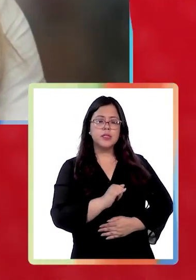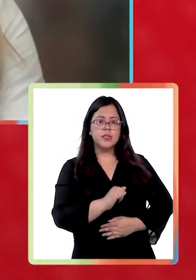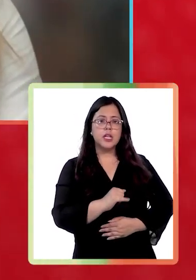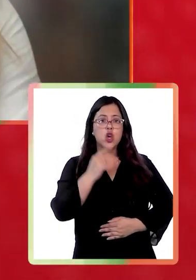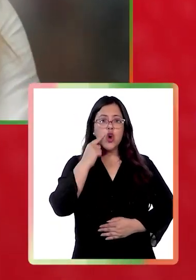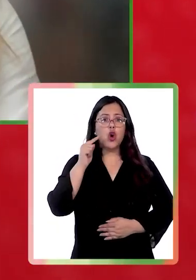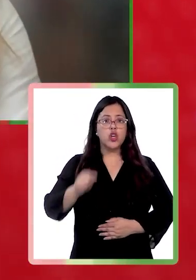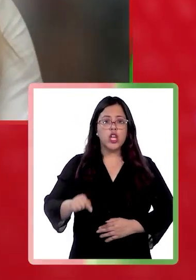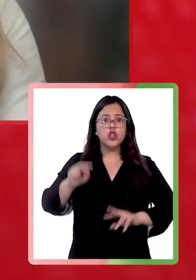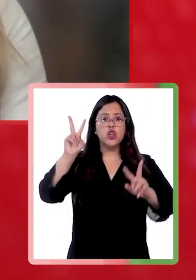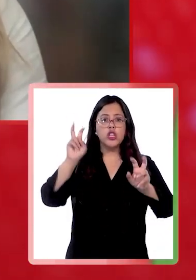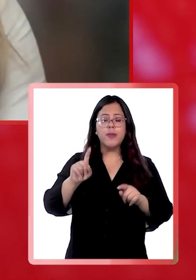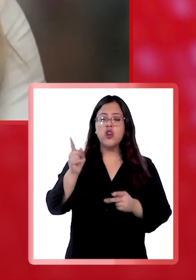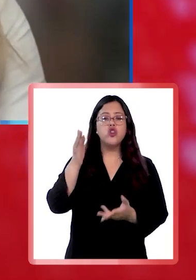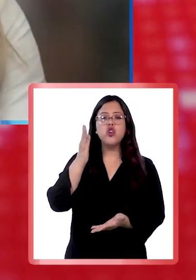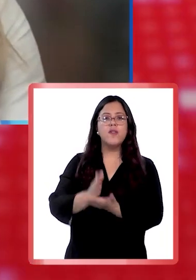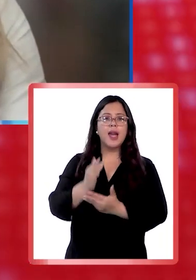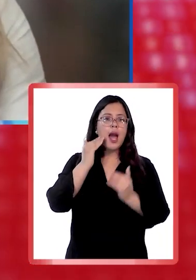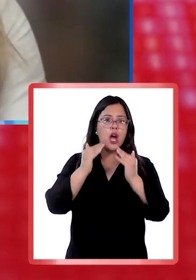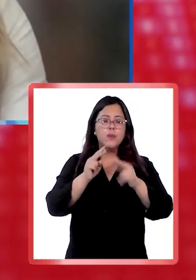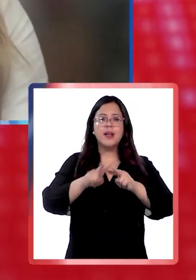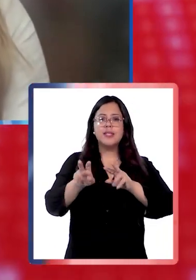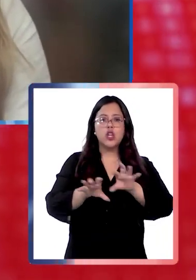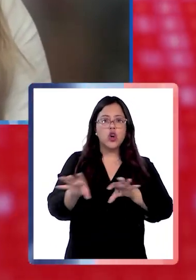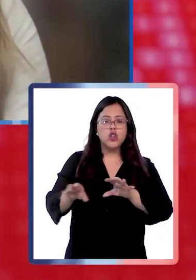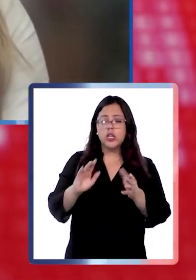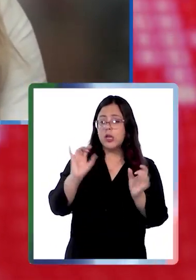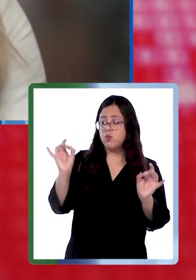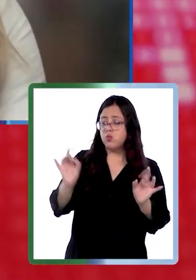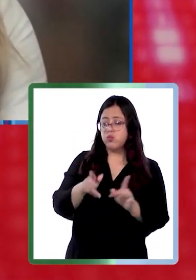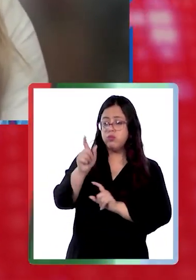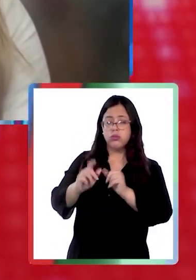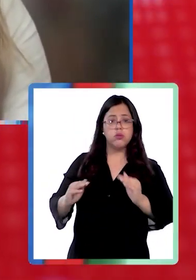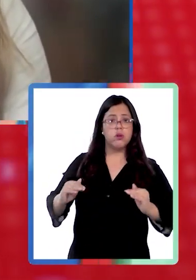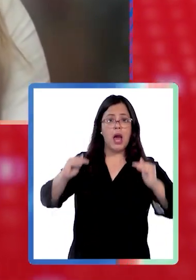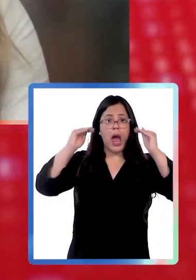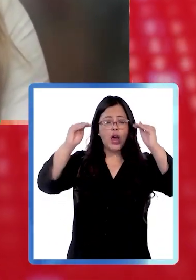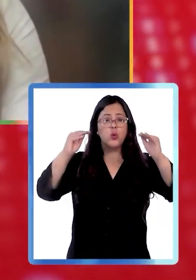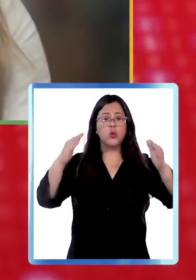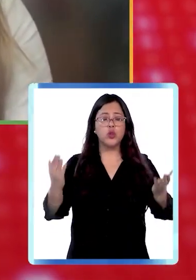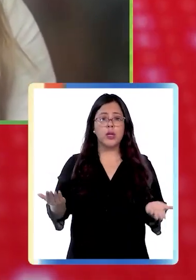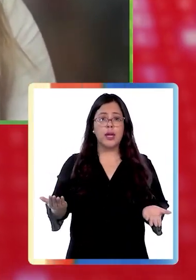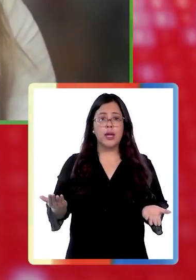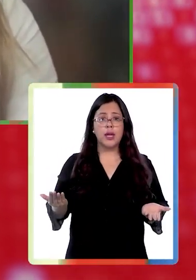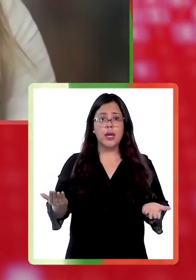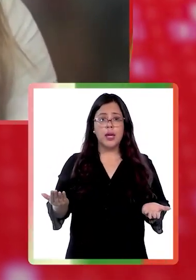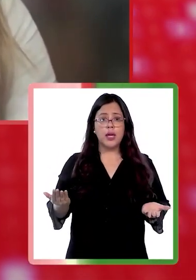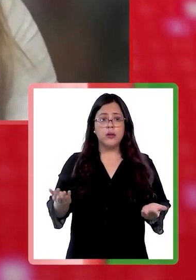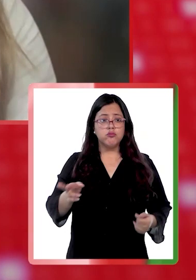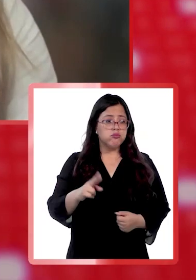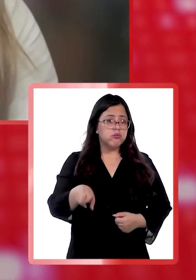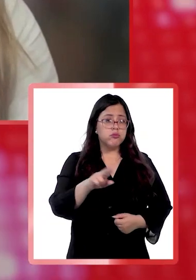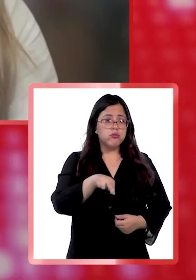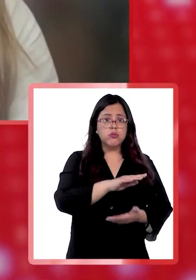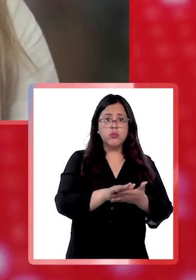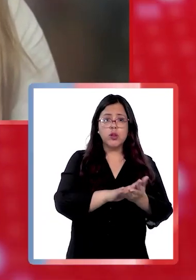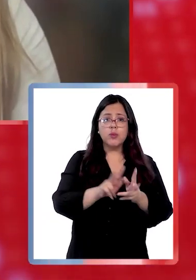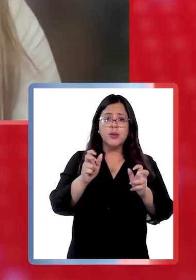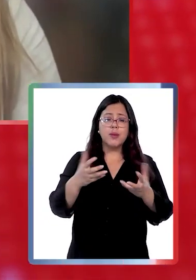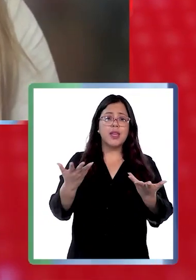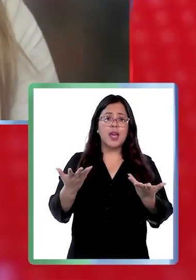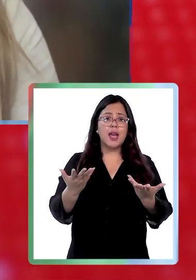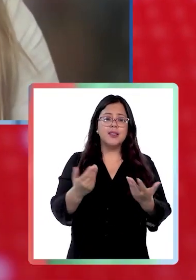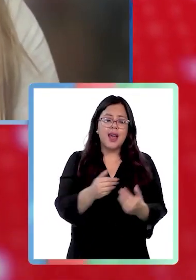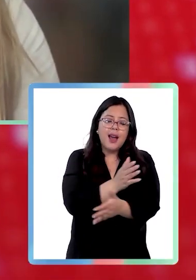Sí, exactamente. Y todo también lo que tiene que ver con no obligar a los niños a hacer cosas que para los adultos son como muy